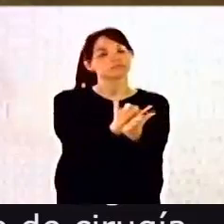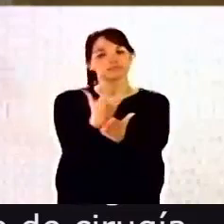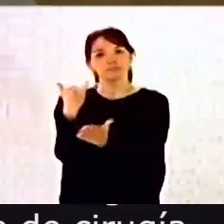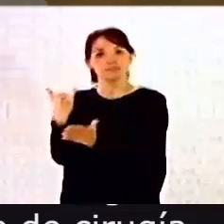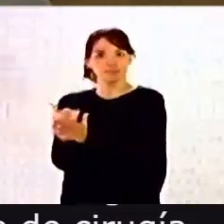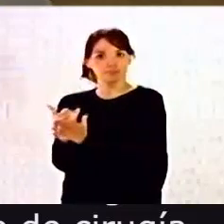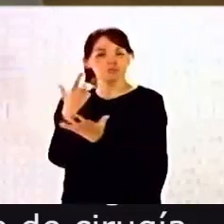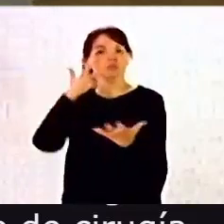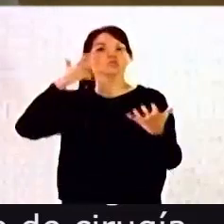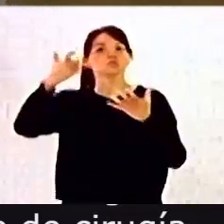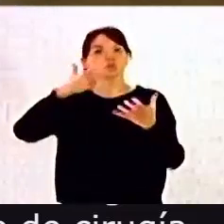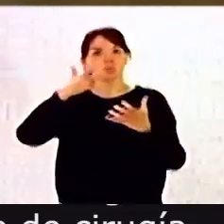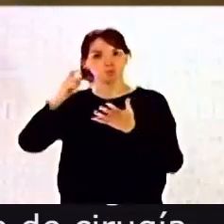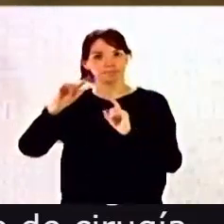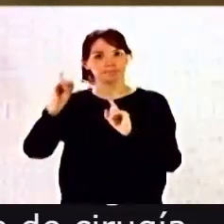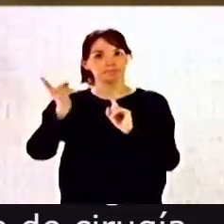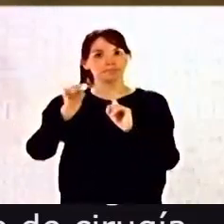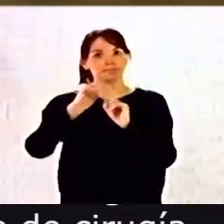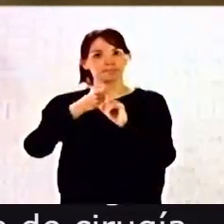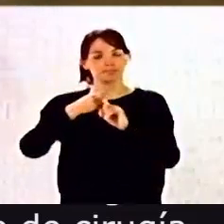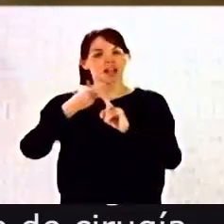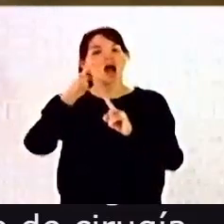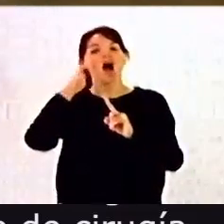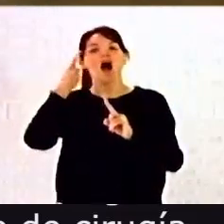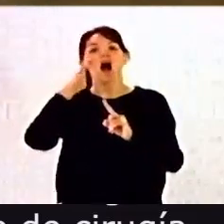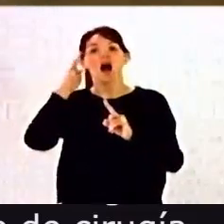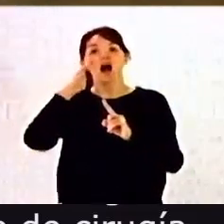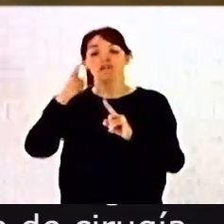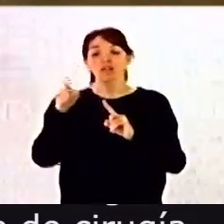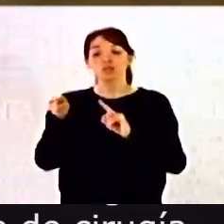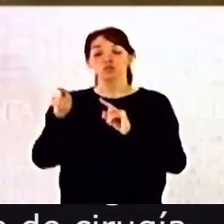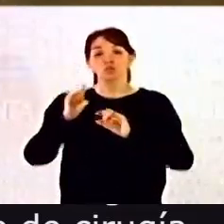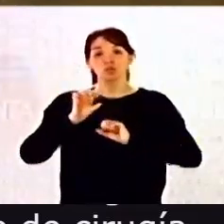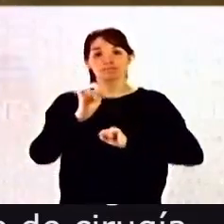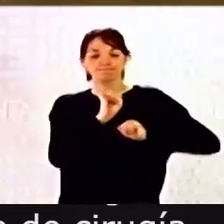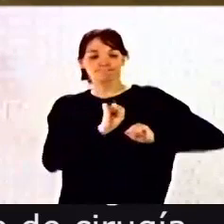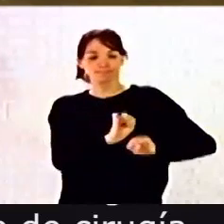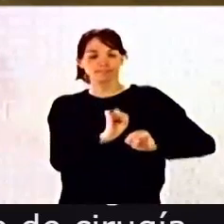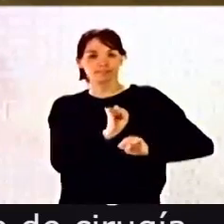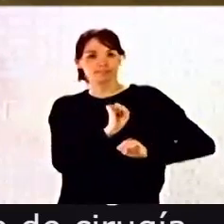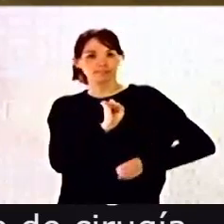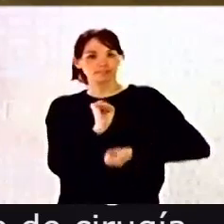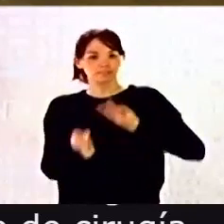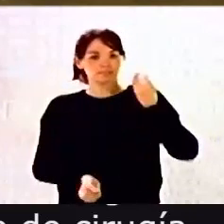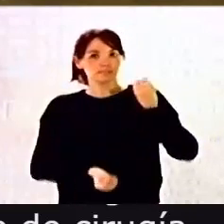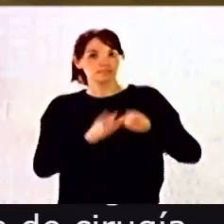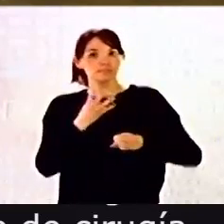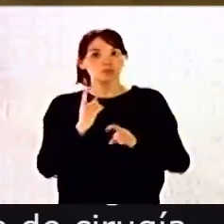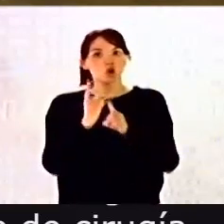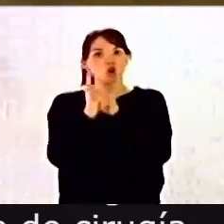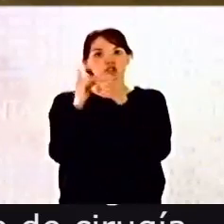que detectan los anticuerpos que se han desarrollado contra el